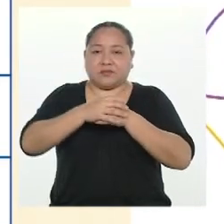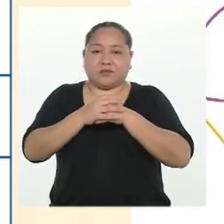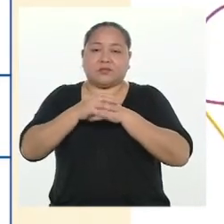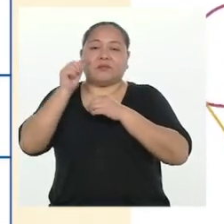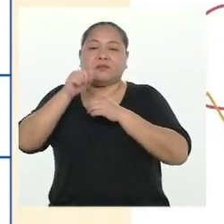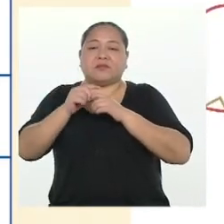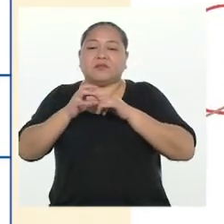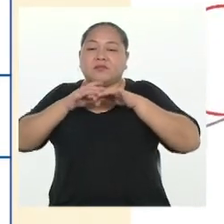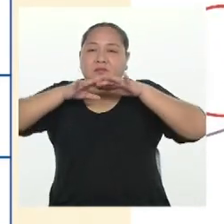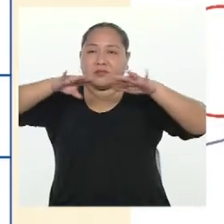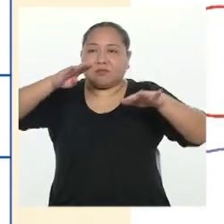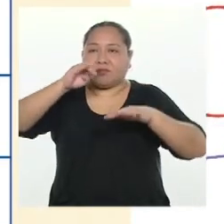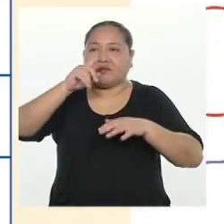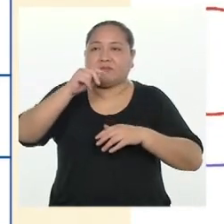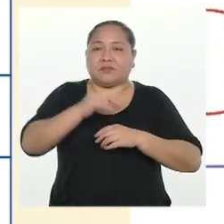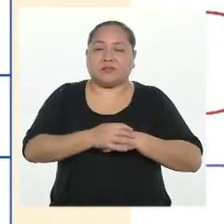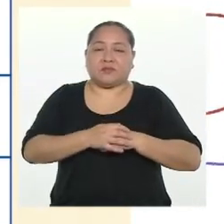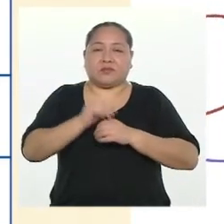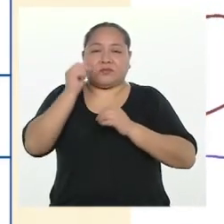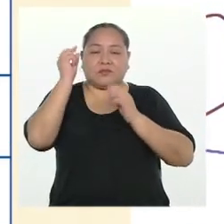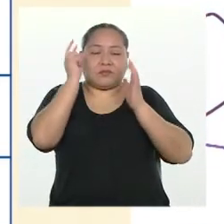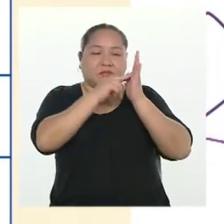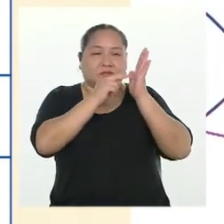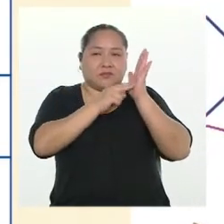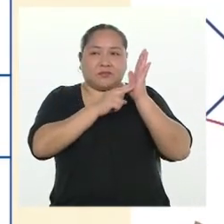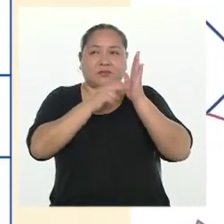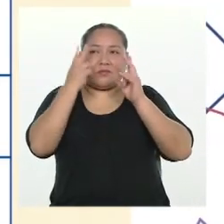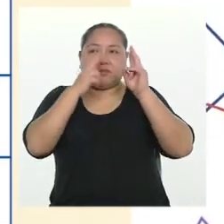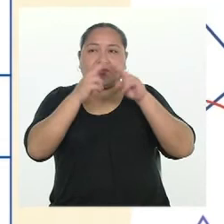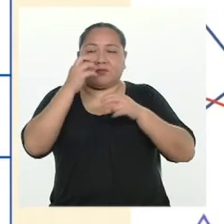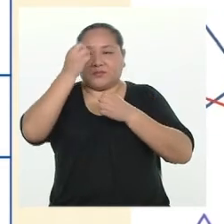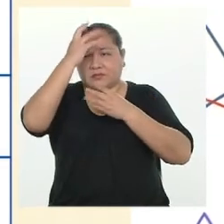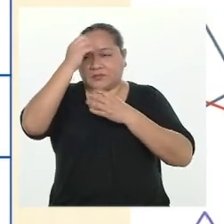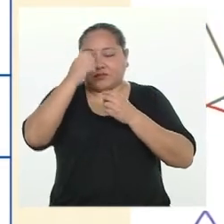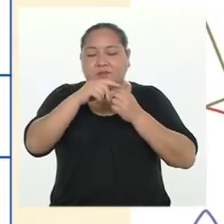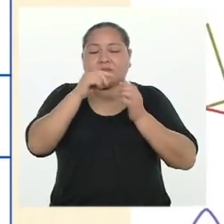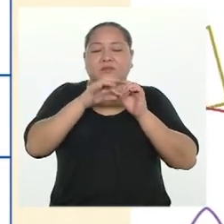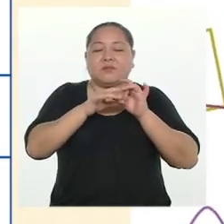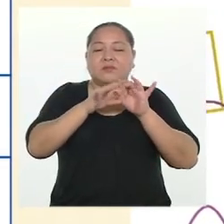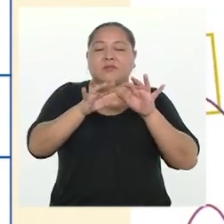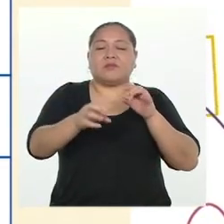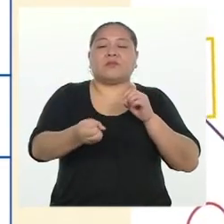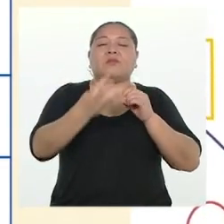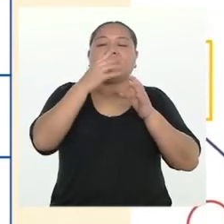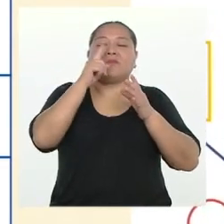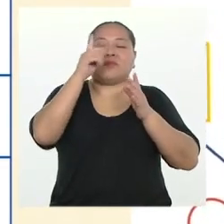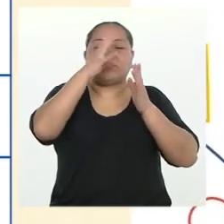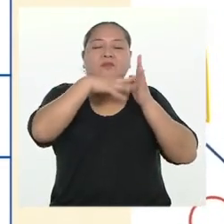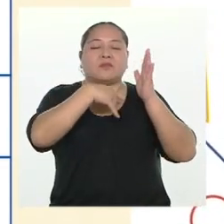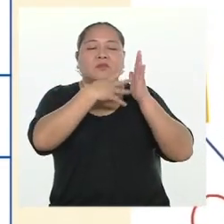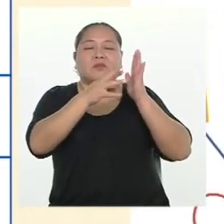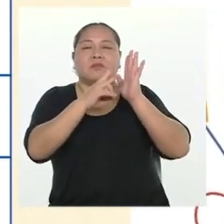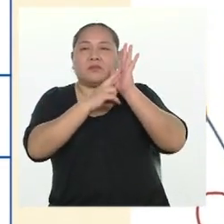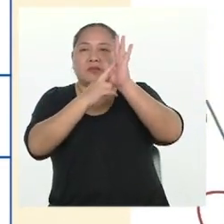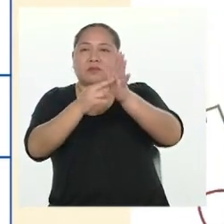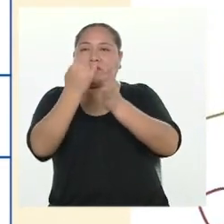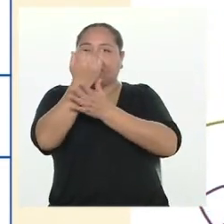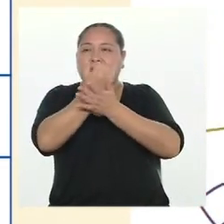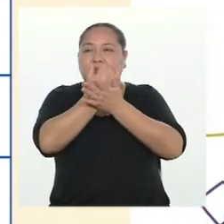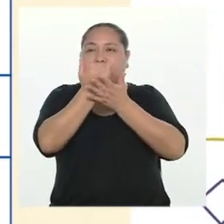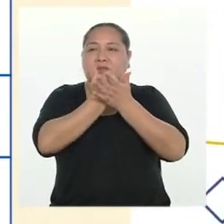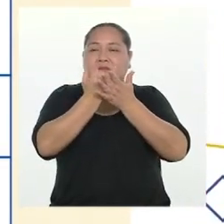de las bacterias. Obtener datos a partir de mediciones repetidas del registro de la población de bacterias en una tabla y representarlos en